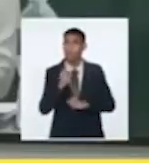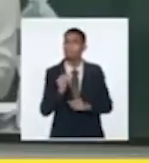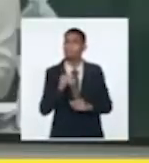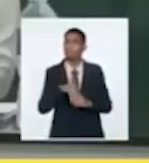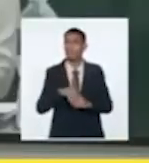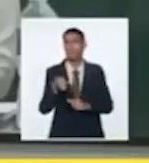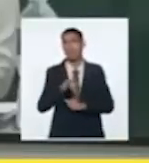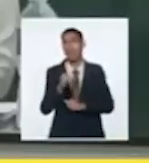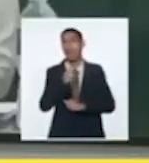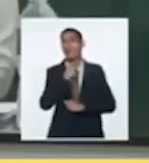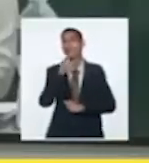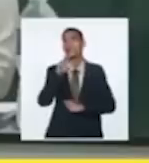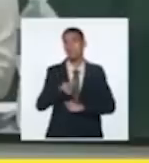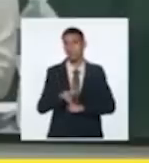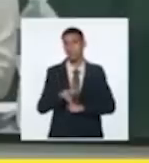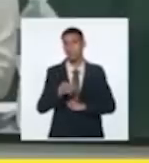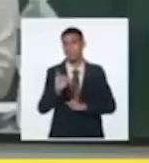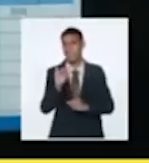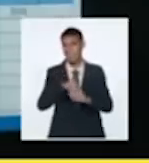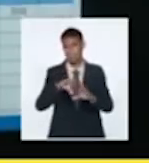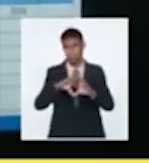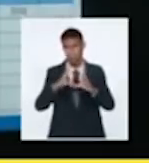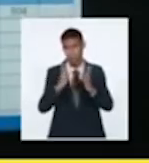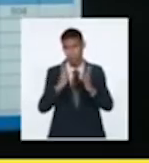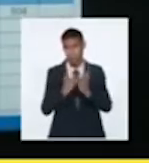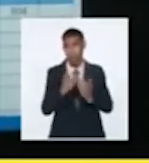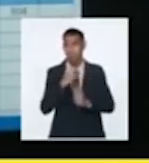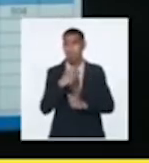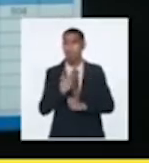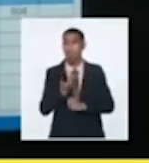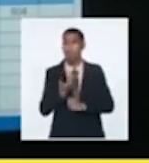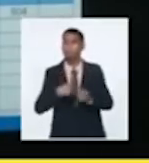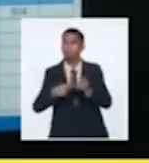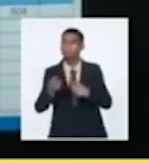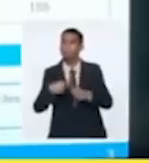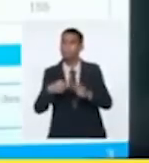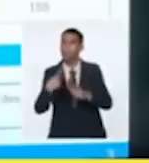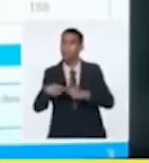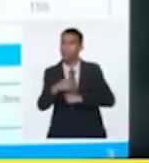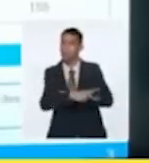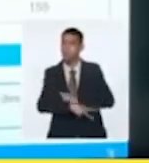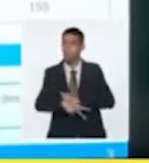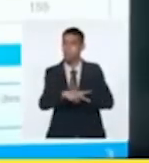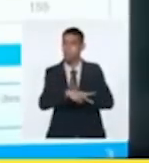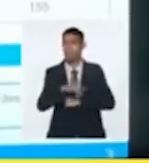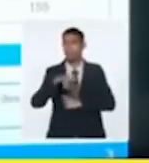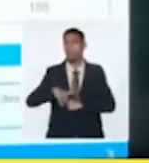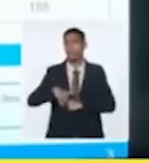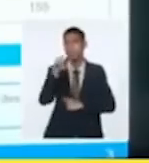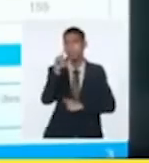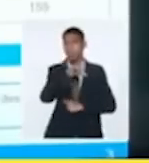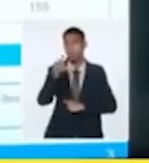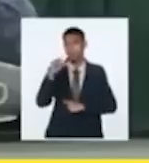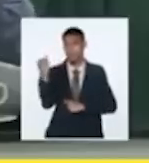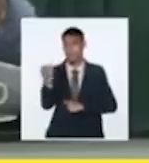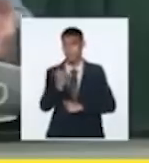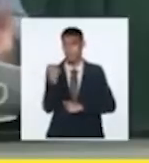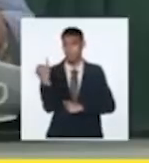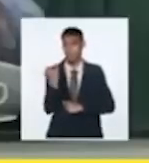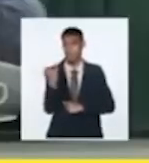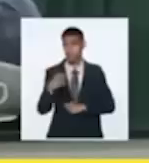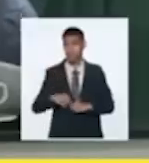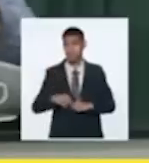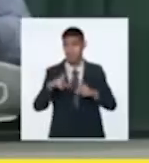una evaluación integral sobre la marcha de las exportaciones en los aeropuertos internacionales